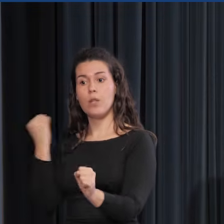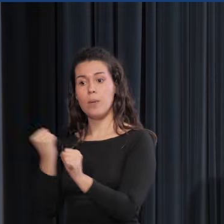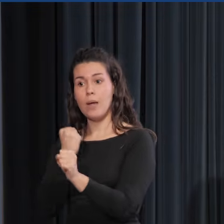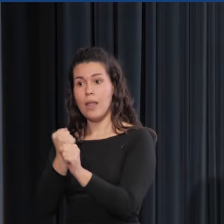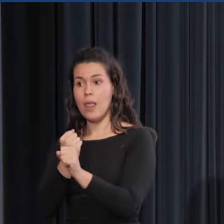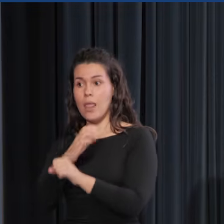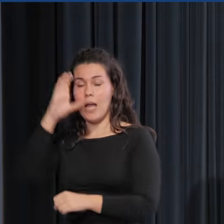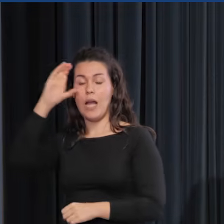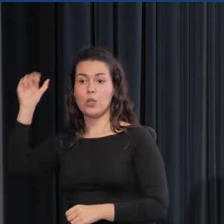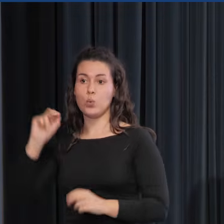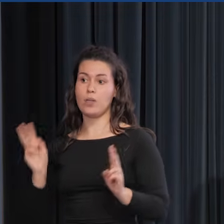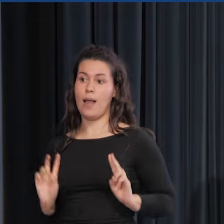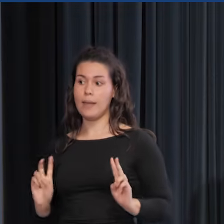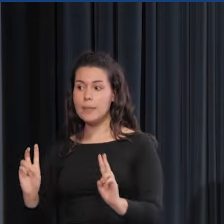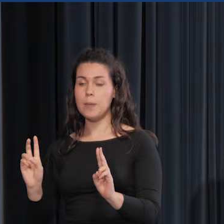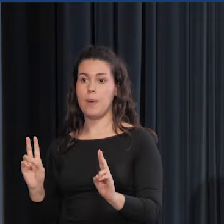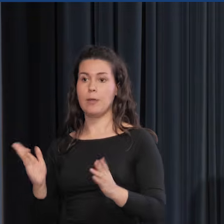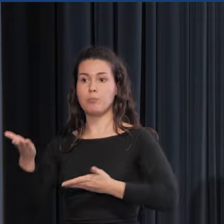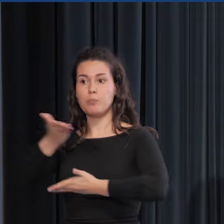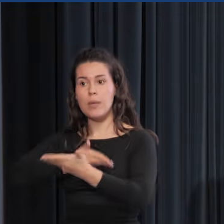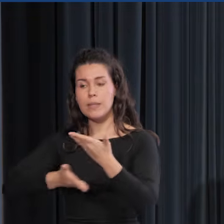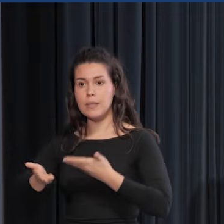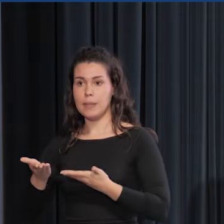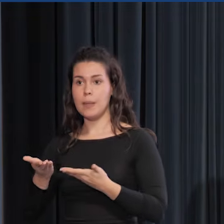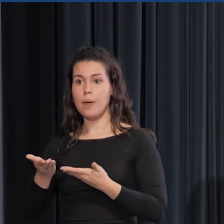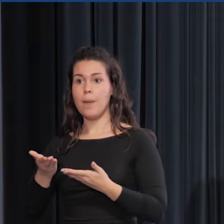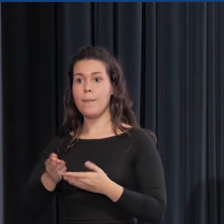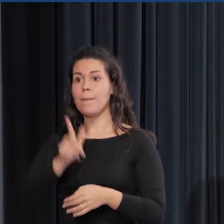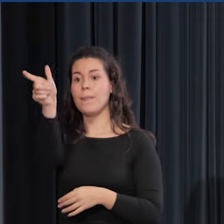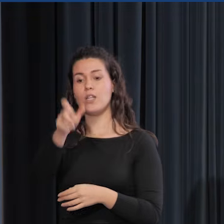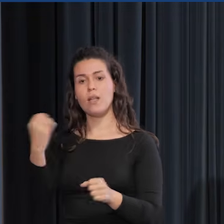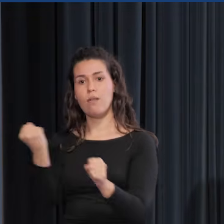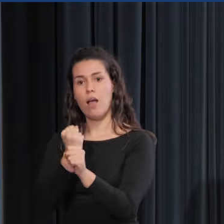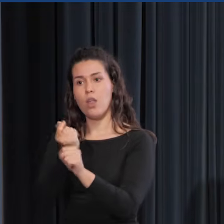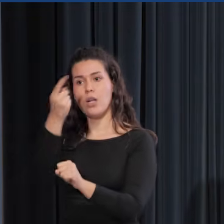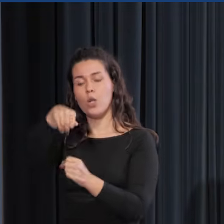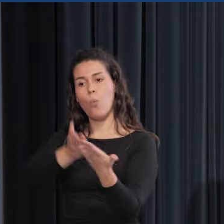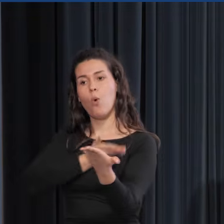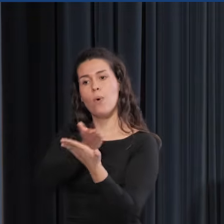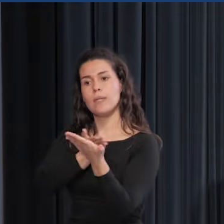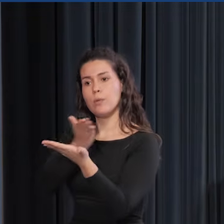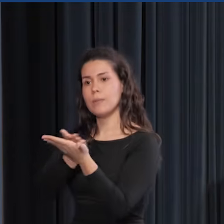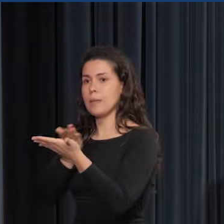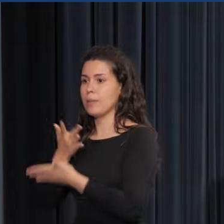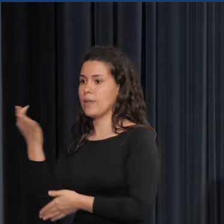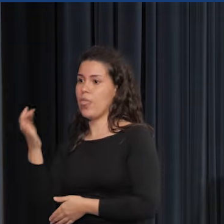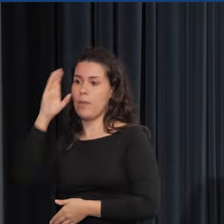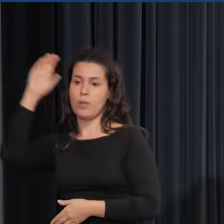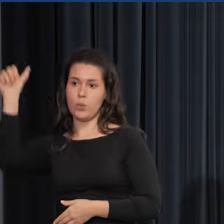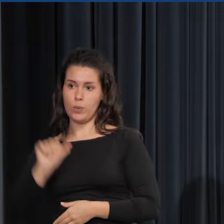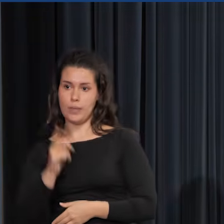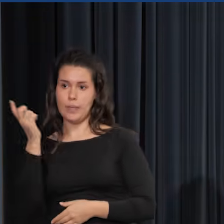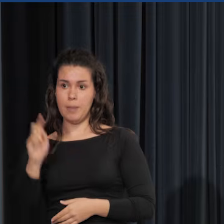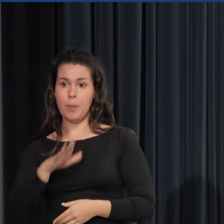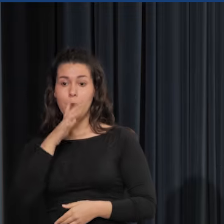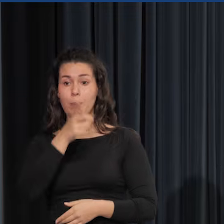activa, la escucha asertiva, el tener en cuenta las propuestas que hacen los propios trabajadores. Los trabajadores muchas veces dicen que no les